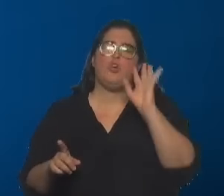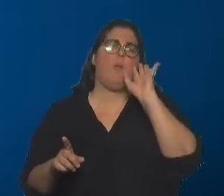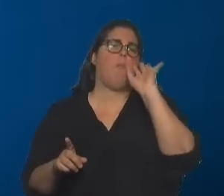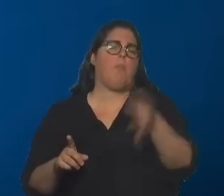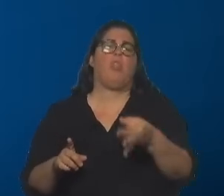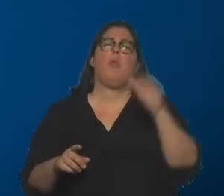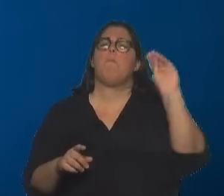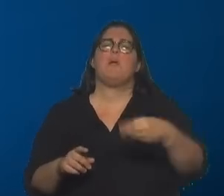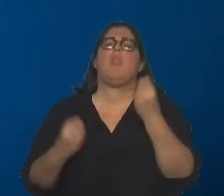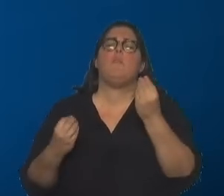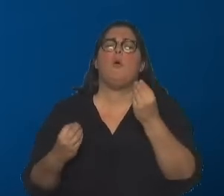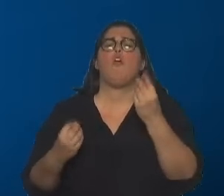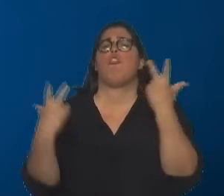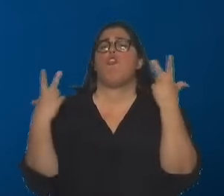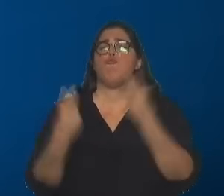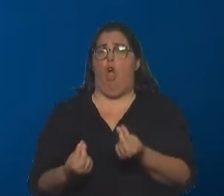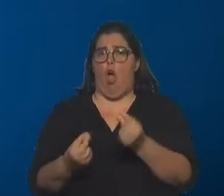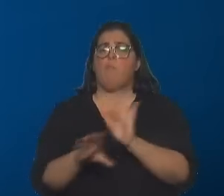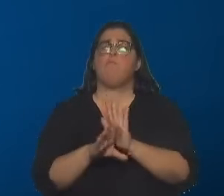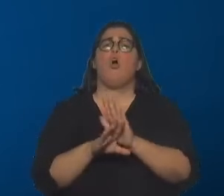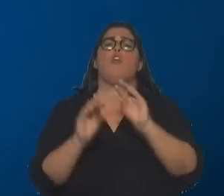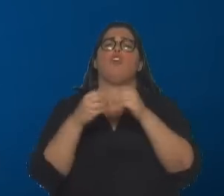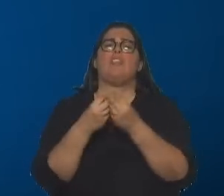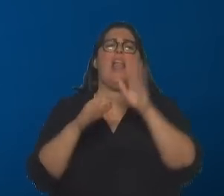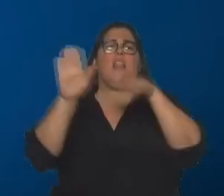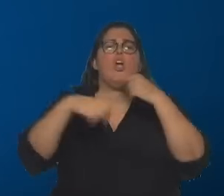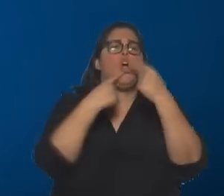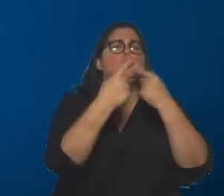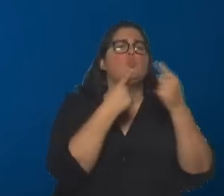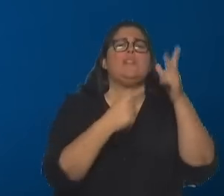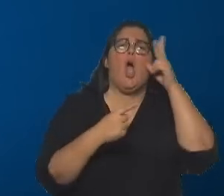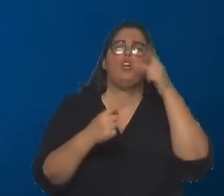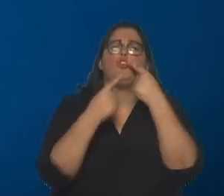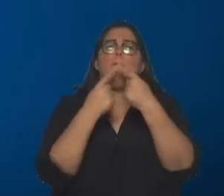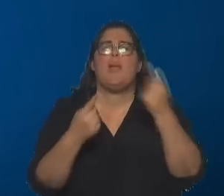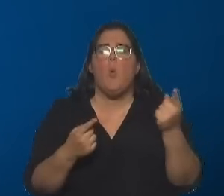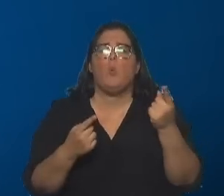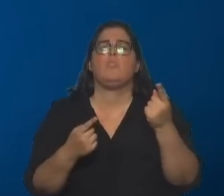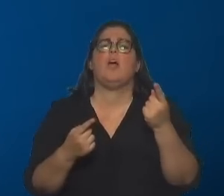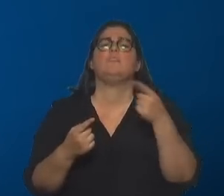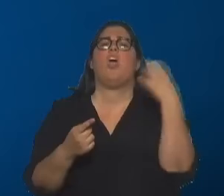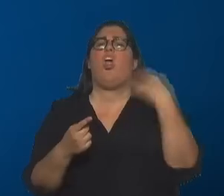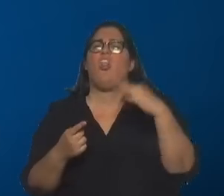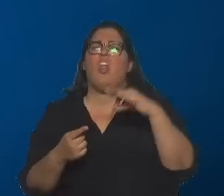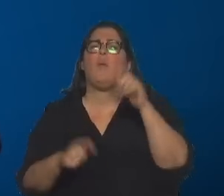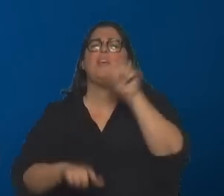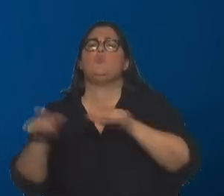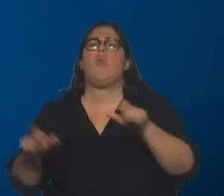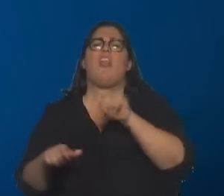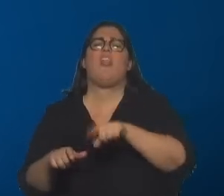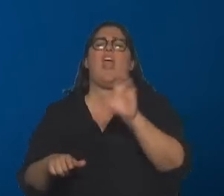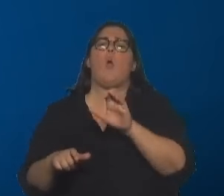al referendo que impulsó e incluía 8 preguntas, entre las que se destaca si debe permitir la extradición de ciudadanos